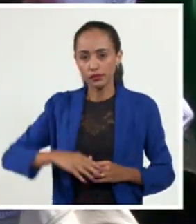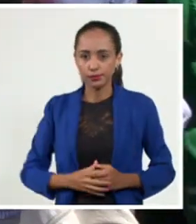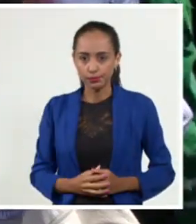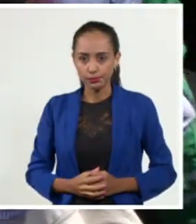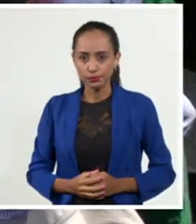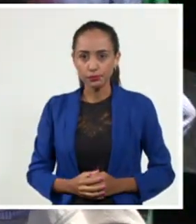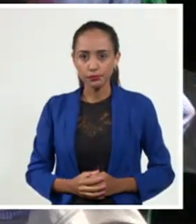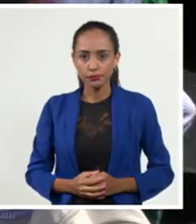cubana